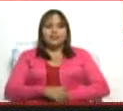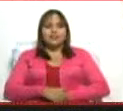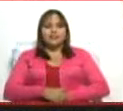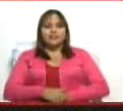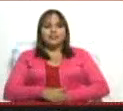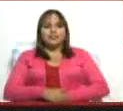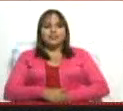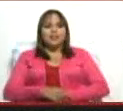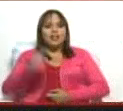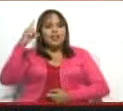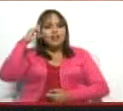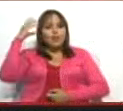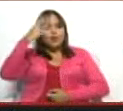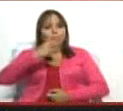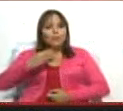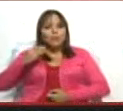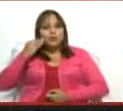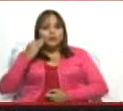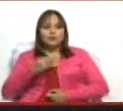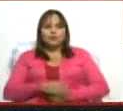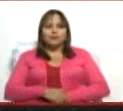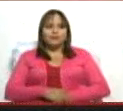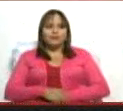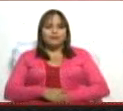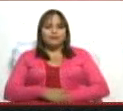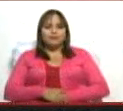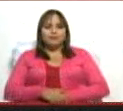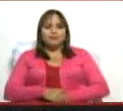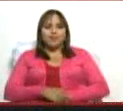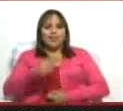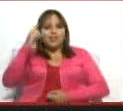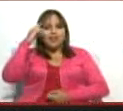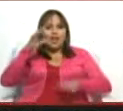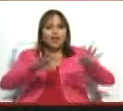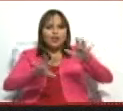Día de la Juventud, cayó el día 12, ¿verdad?